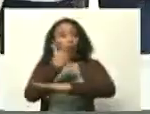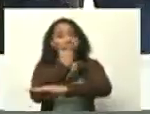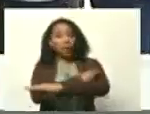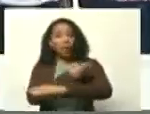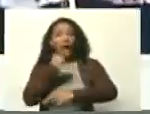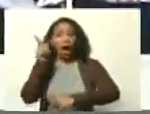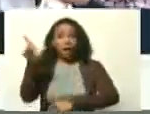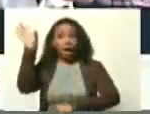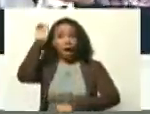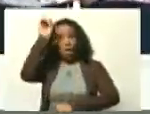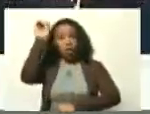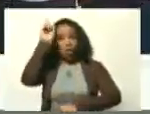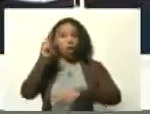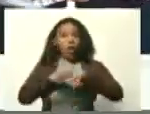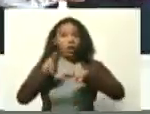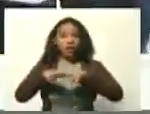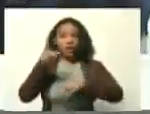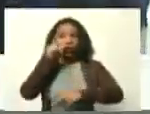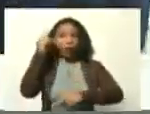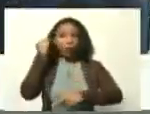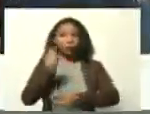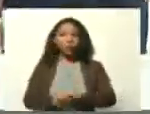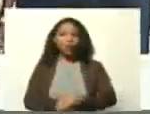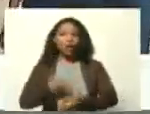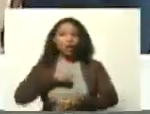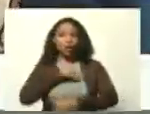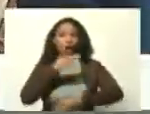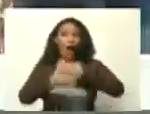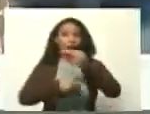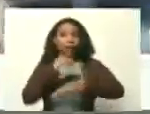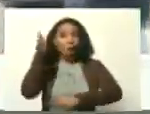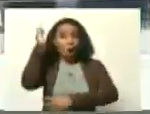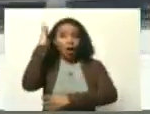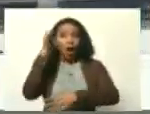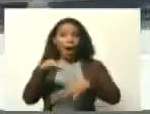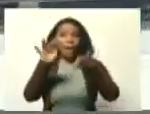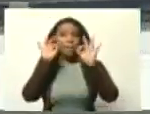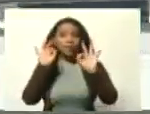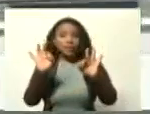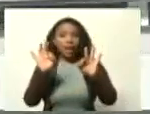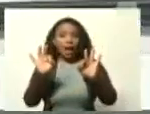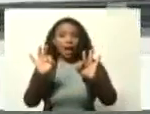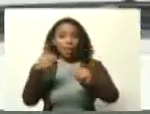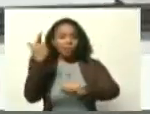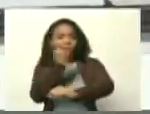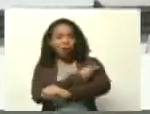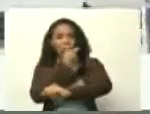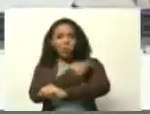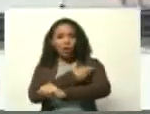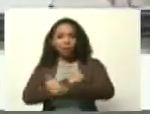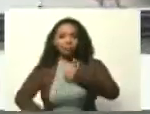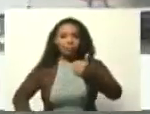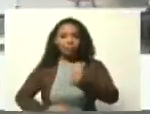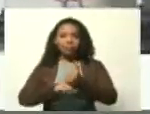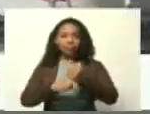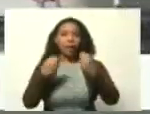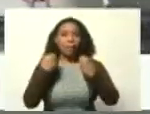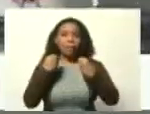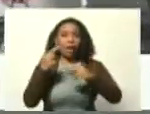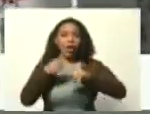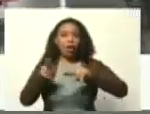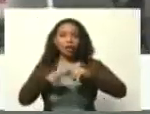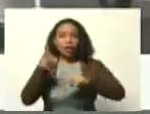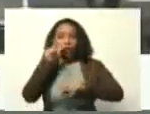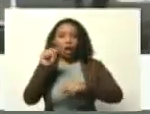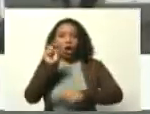Están los docentes, los niños, las niñas. Estamos haciendo esta jornada especial de vacunación y refuerzo para los niños a partir